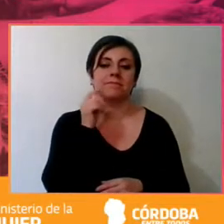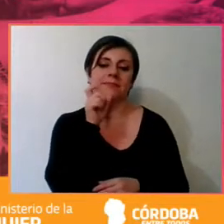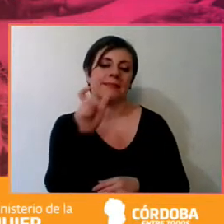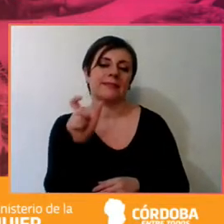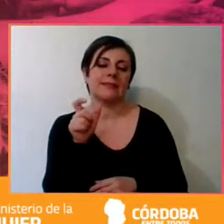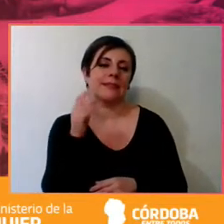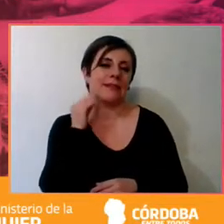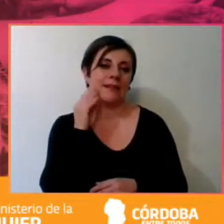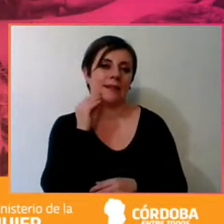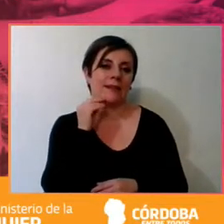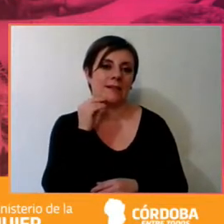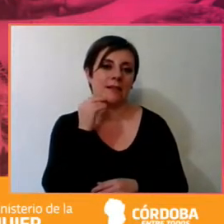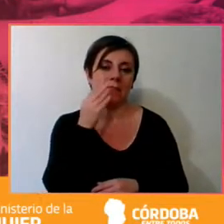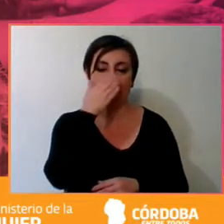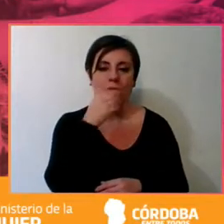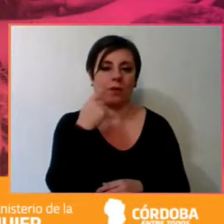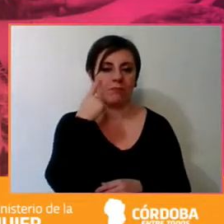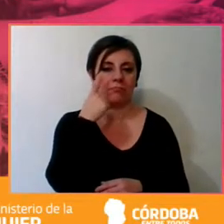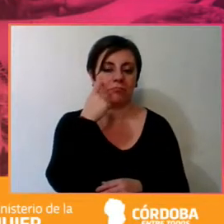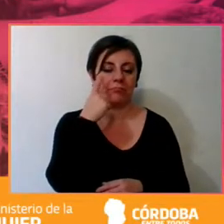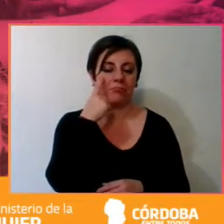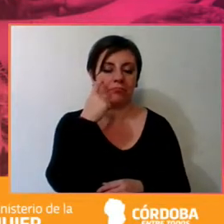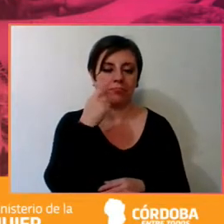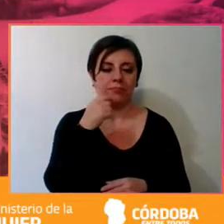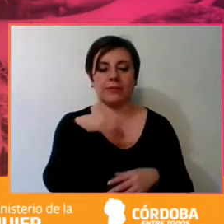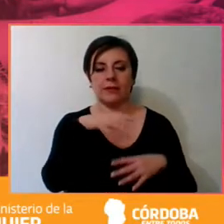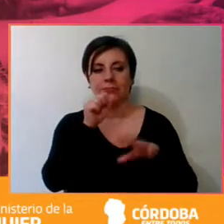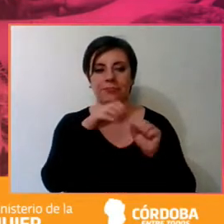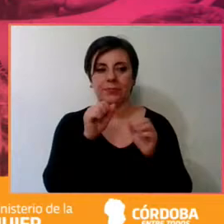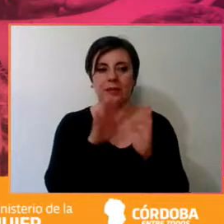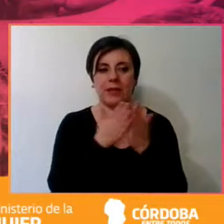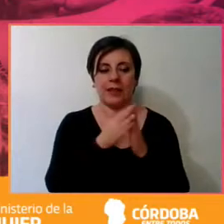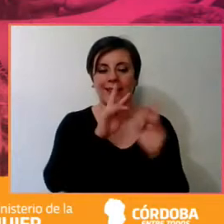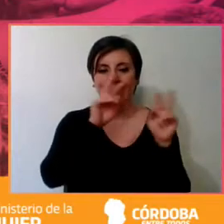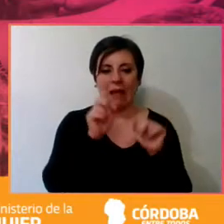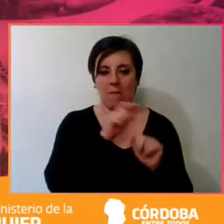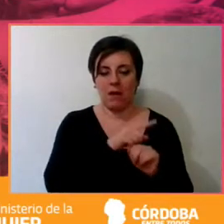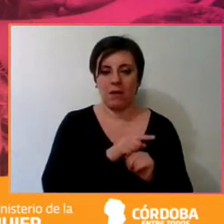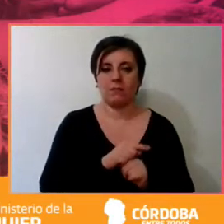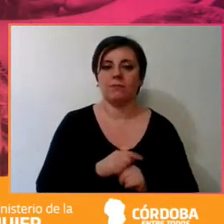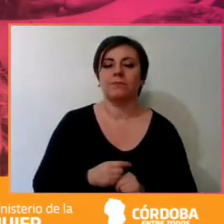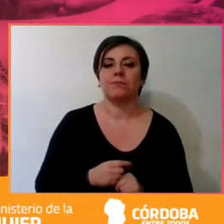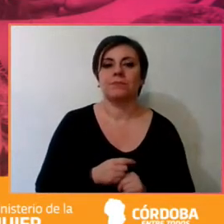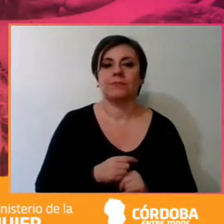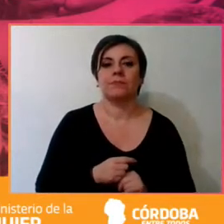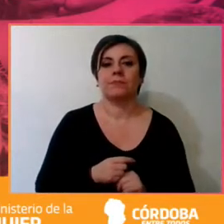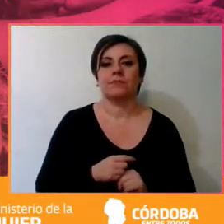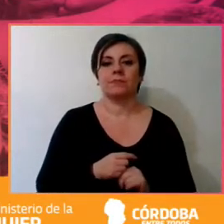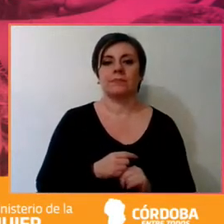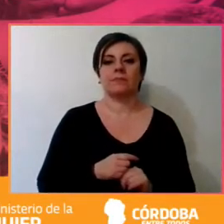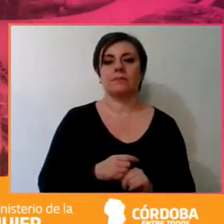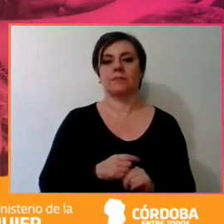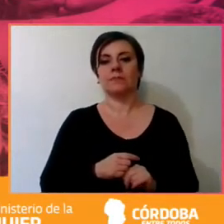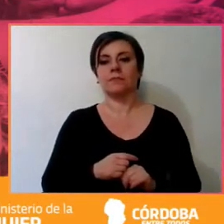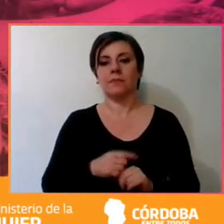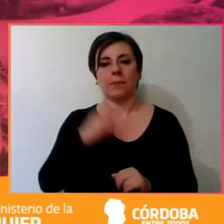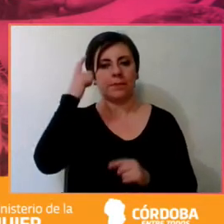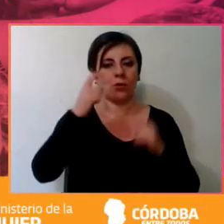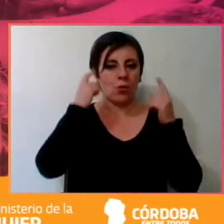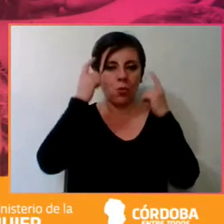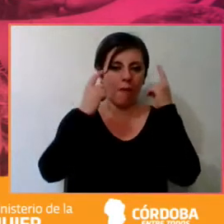las identifiquen cuando revisan bibliografía en torno a este tema. Principalmente, entonces, nos preocupamos